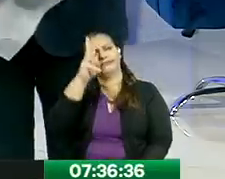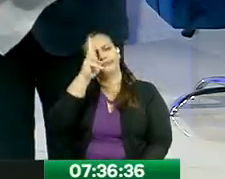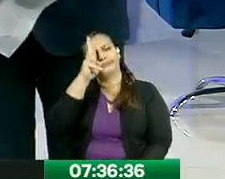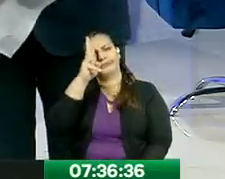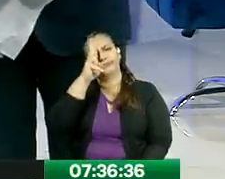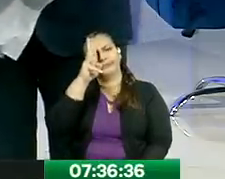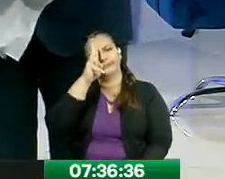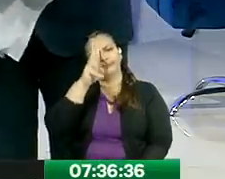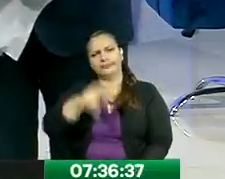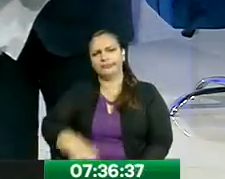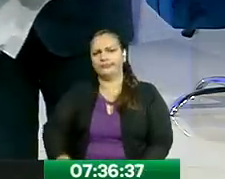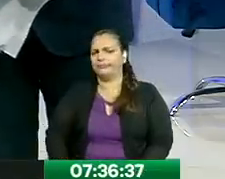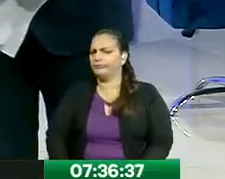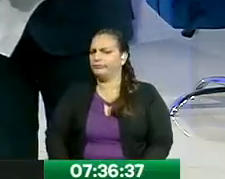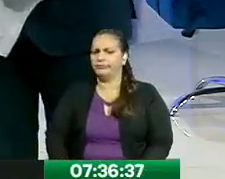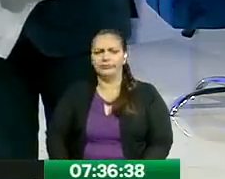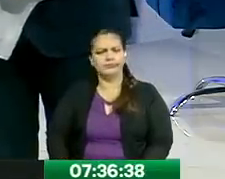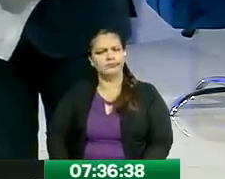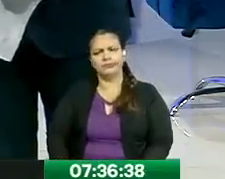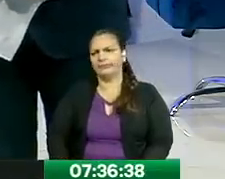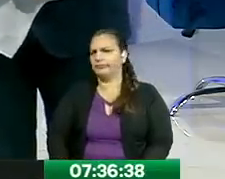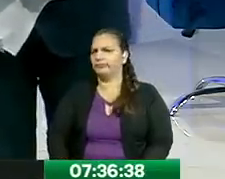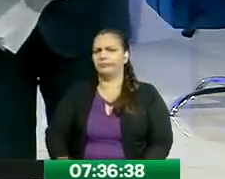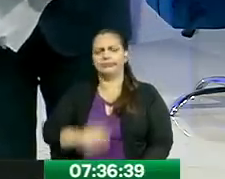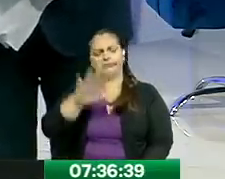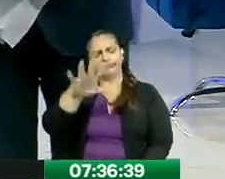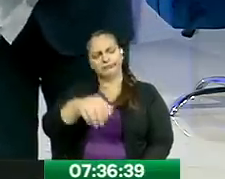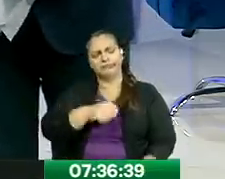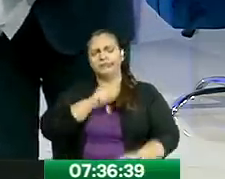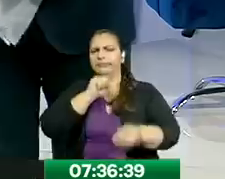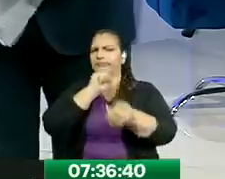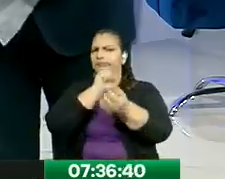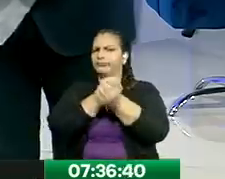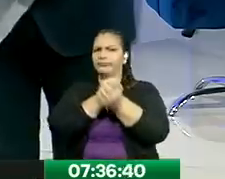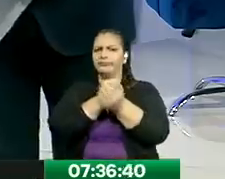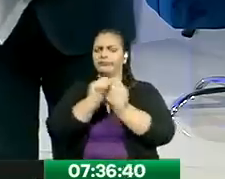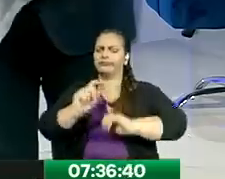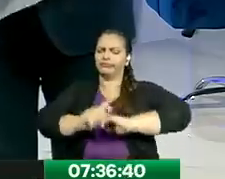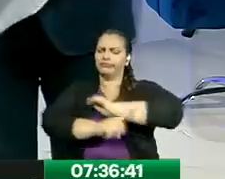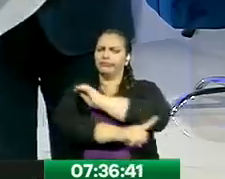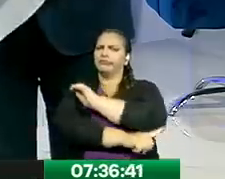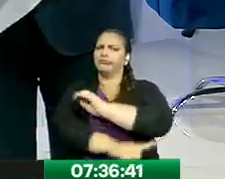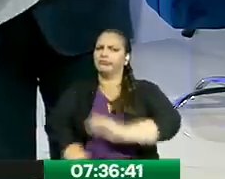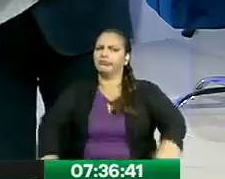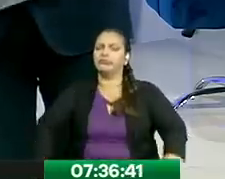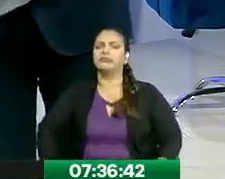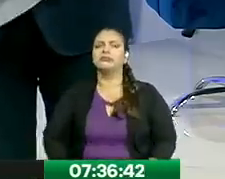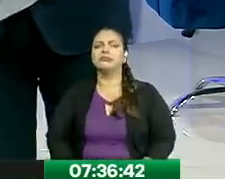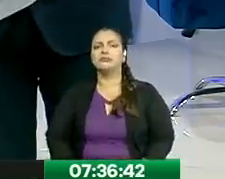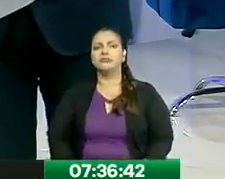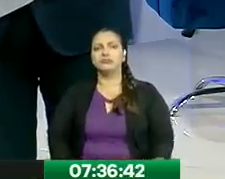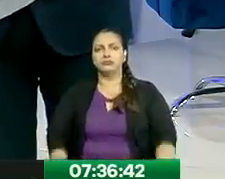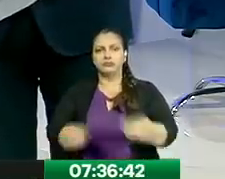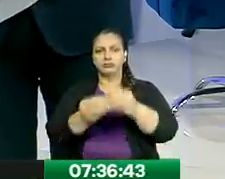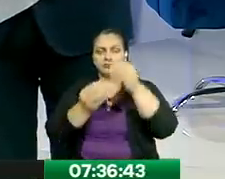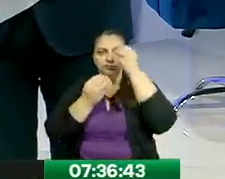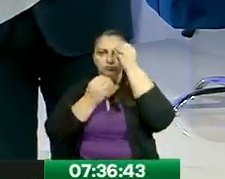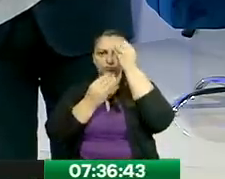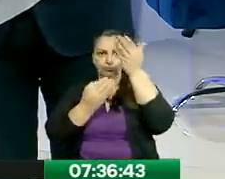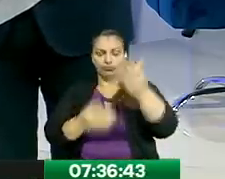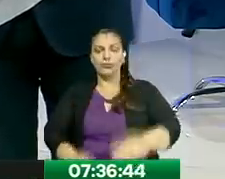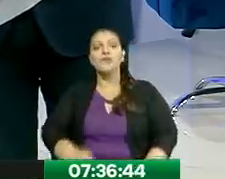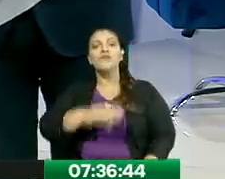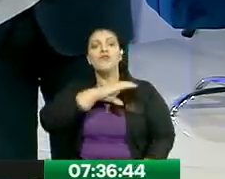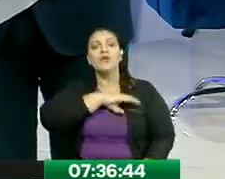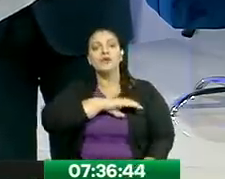debería ser castigado sancionado aún más claro que si bien más más información claro que sí perfecto la dirección antinarcóticos de la policía